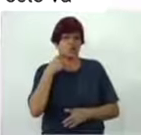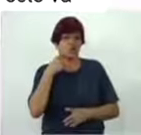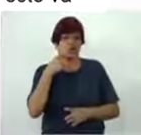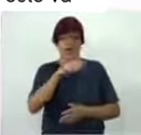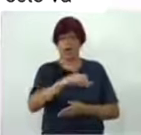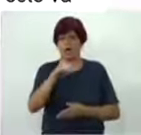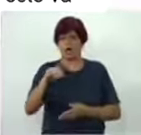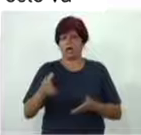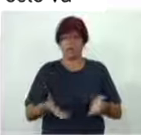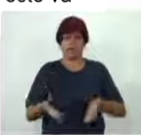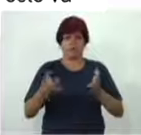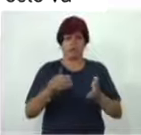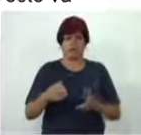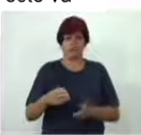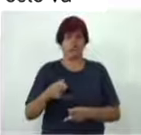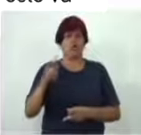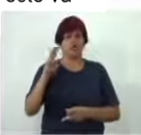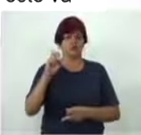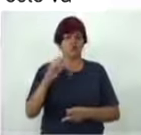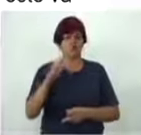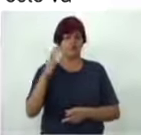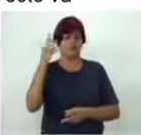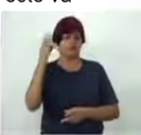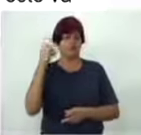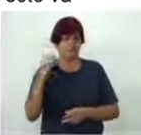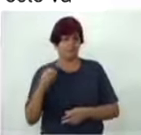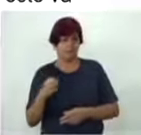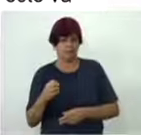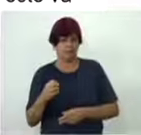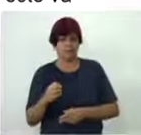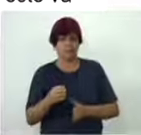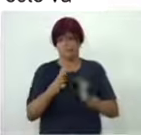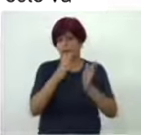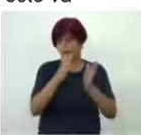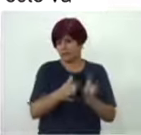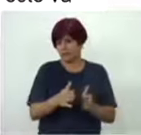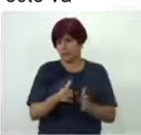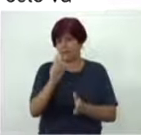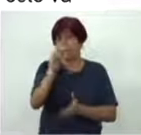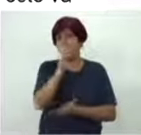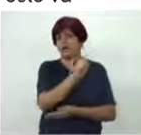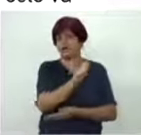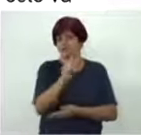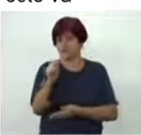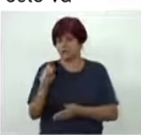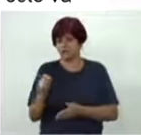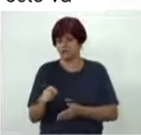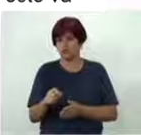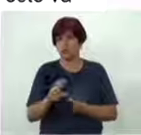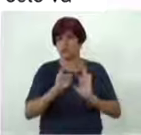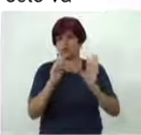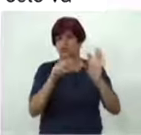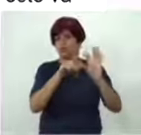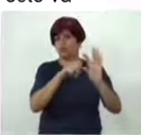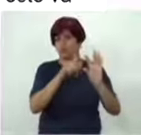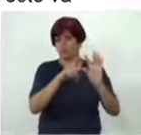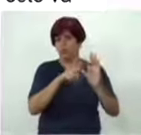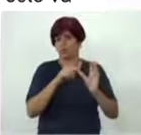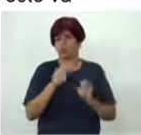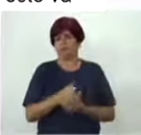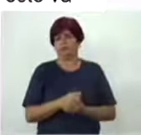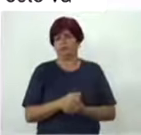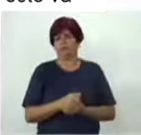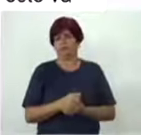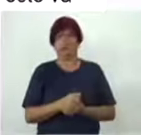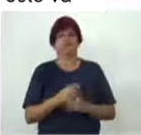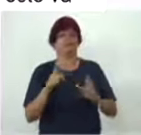desarrollo, nociones elementales de matemática, por la etapa del curso y la dosificación de los contenidos que corresponde,